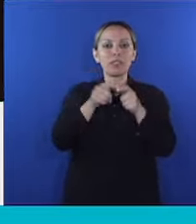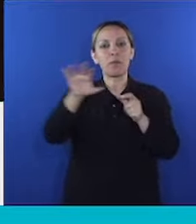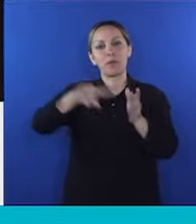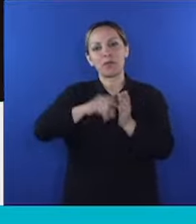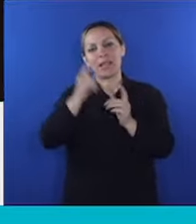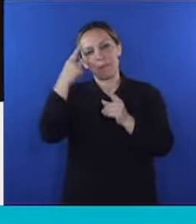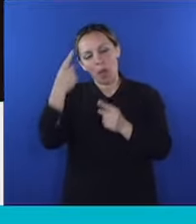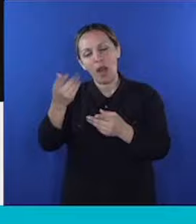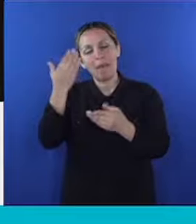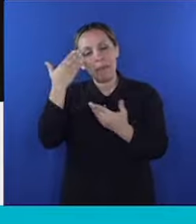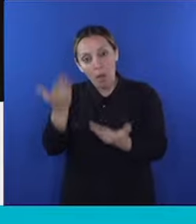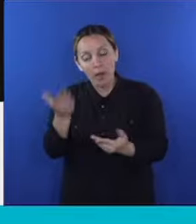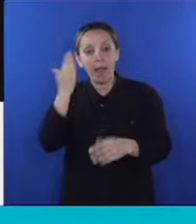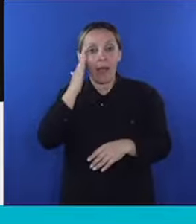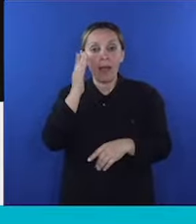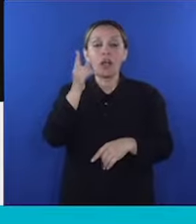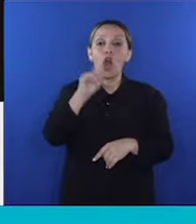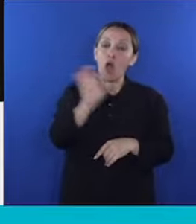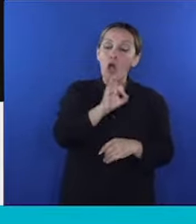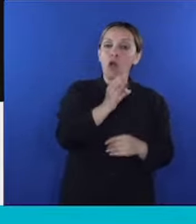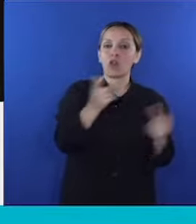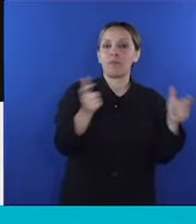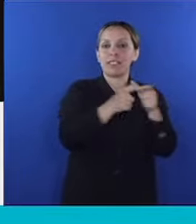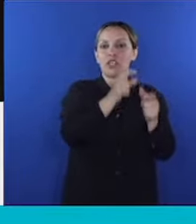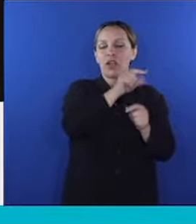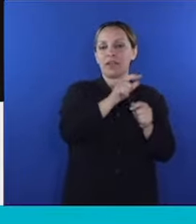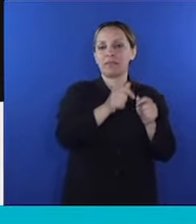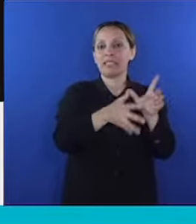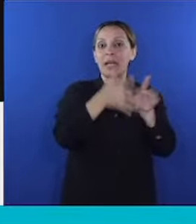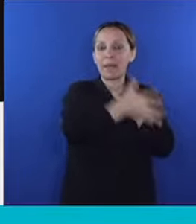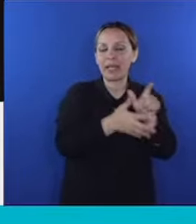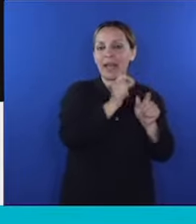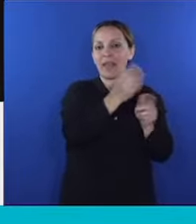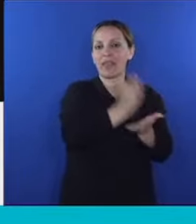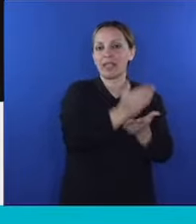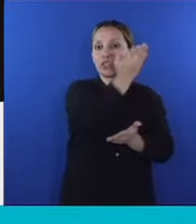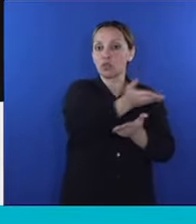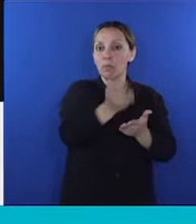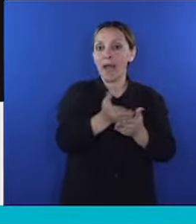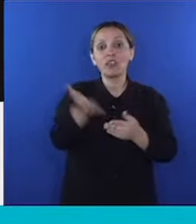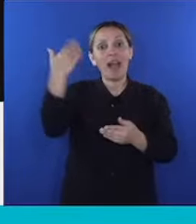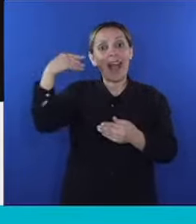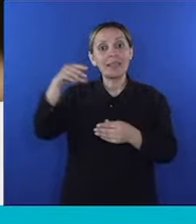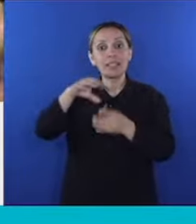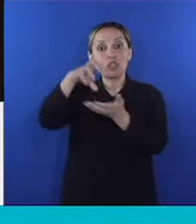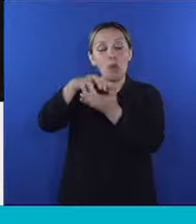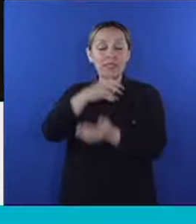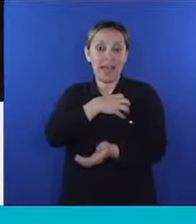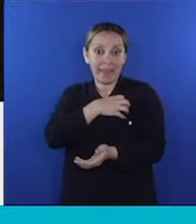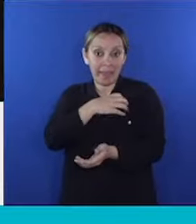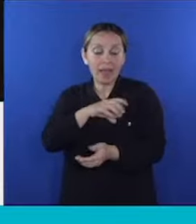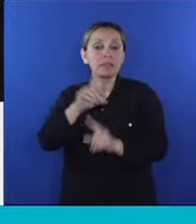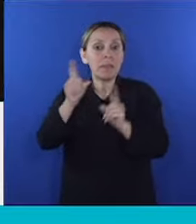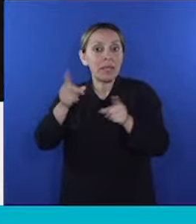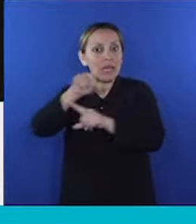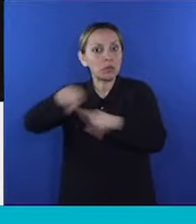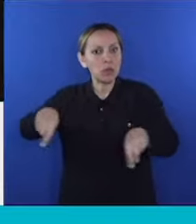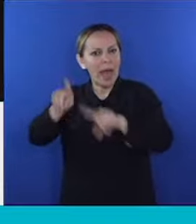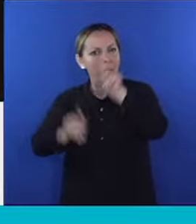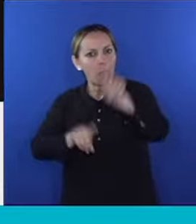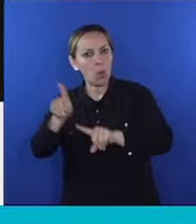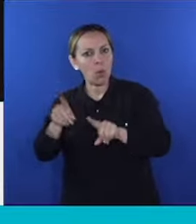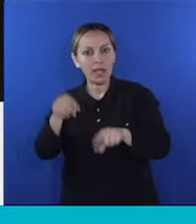la memoria o la Comisión Interamericana de Derechos Humanos y que han sido clausuradas judicialmente este año el mes de abril